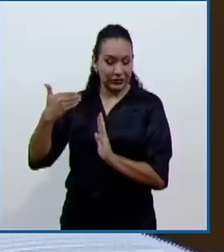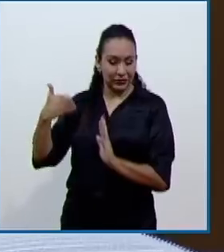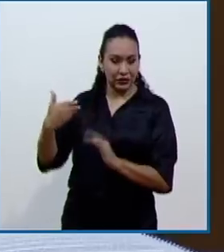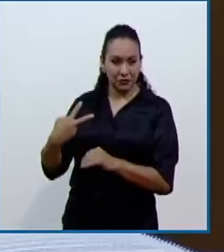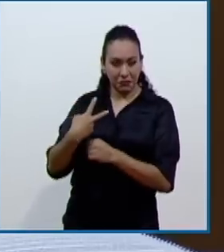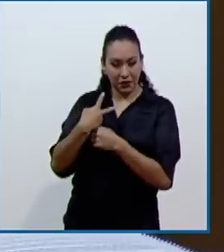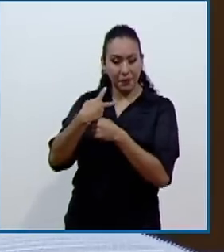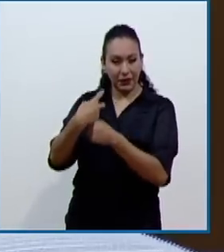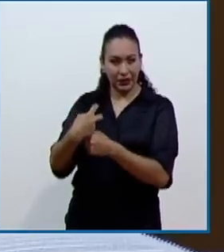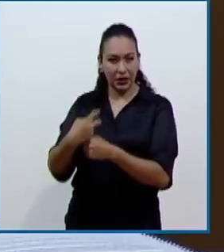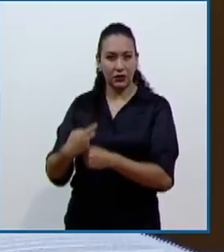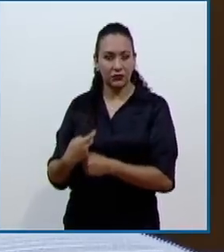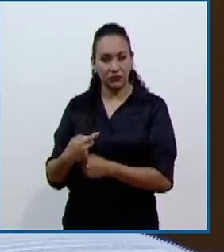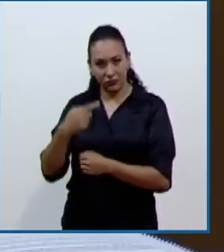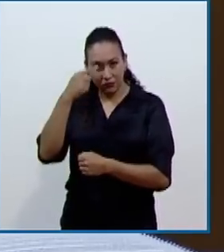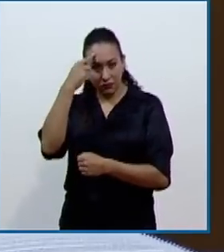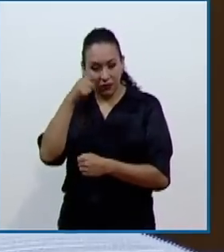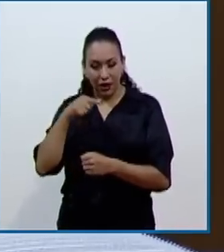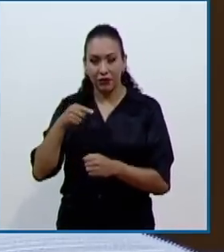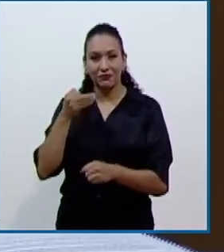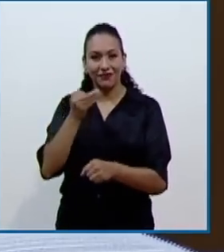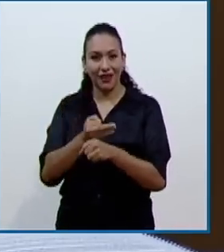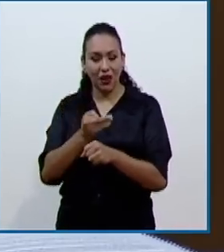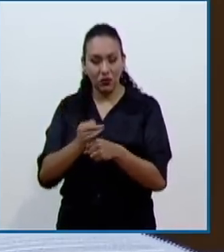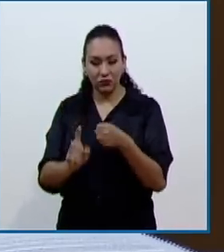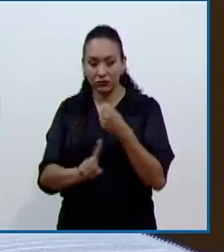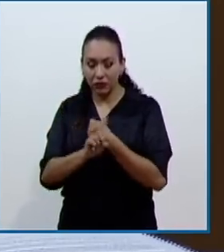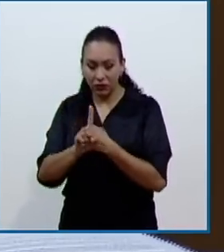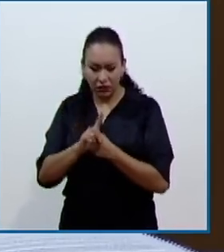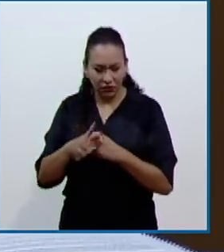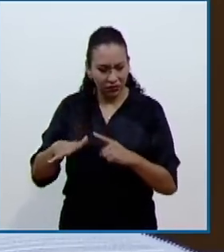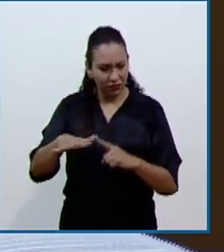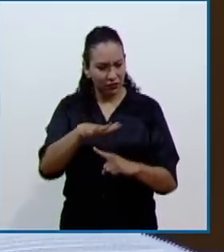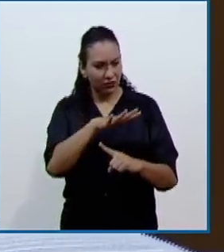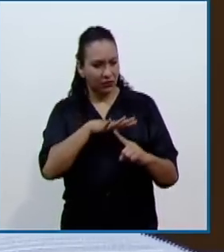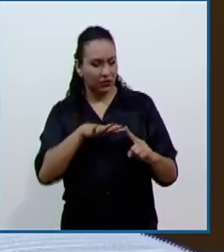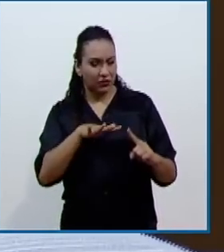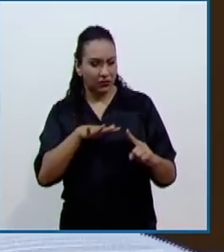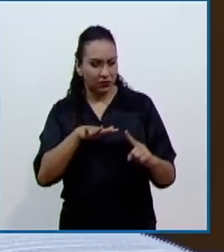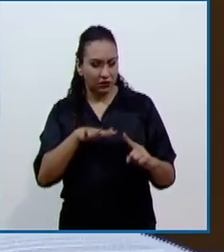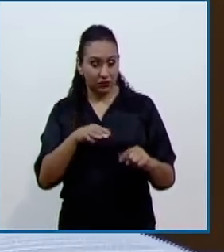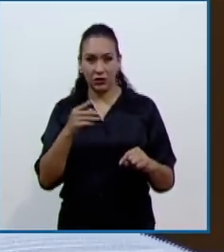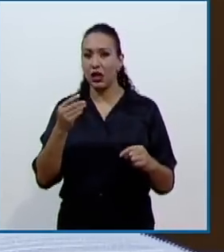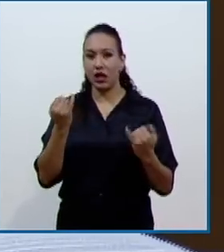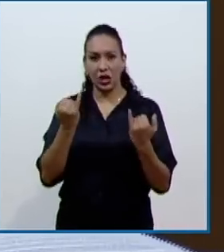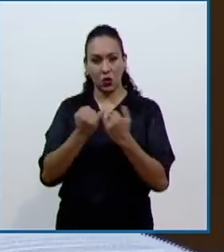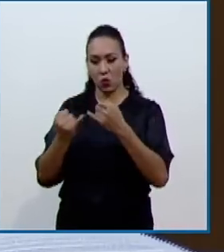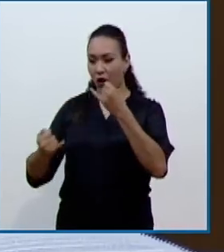en las circunstancias en las que me encuentro yo y muchísimos juzgadores de nuestro